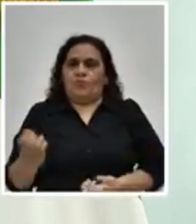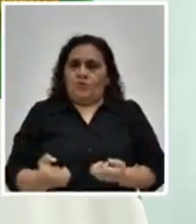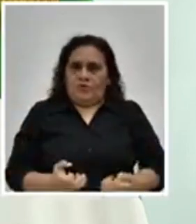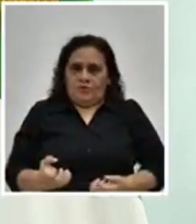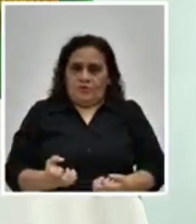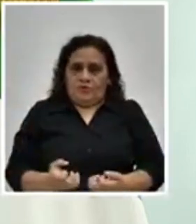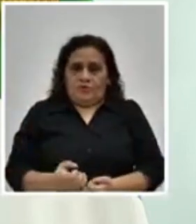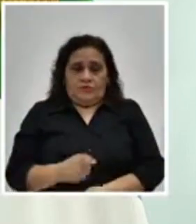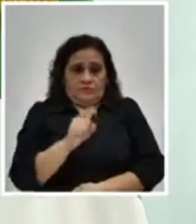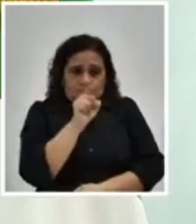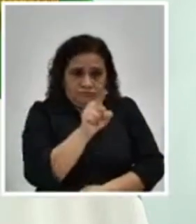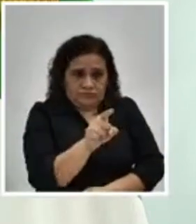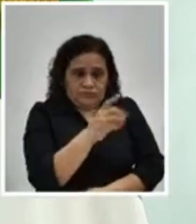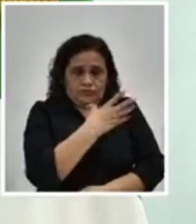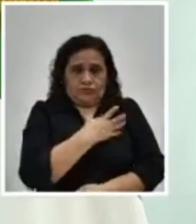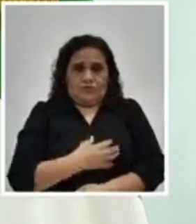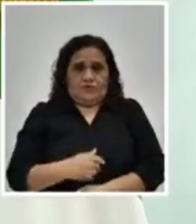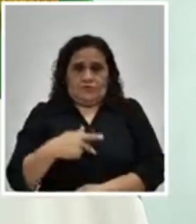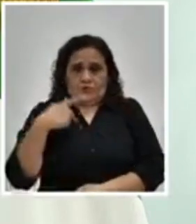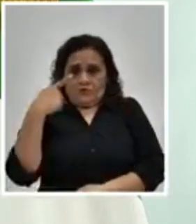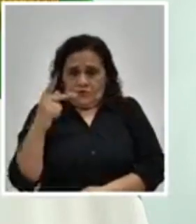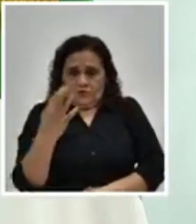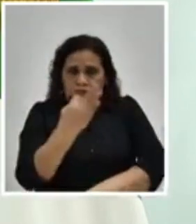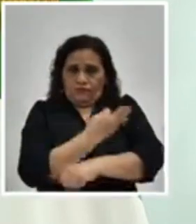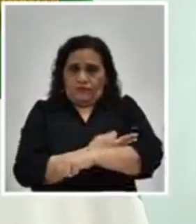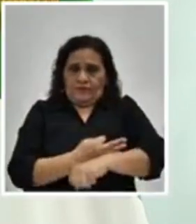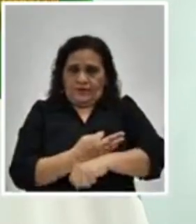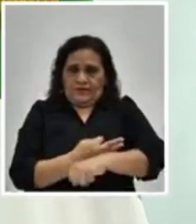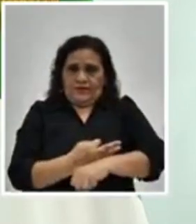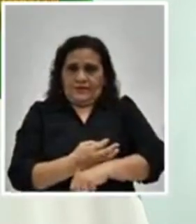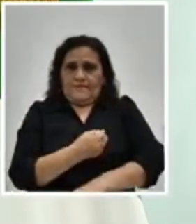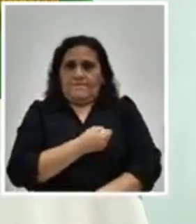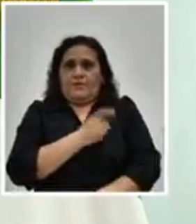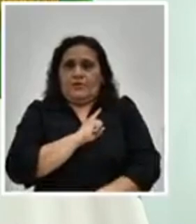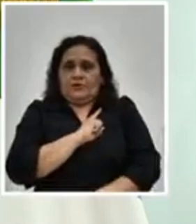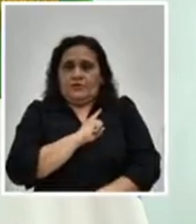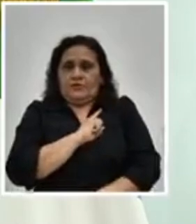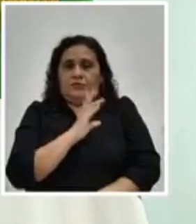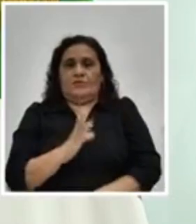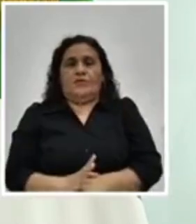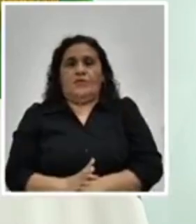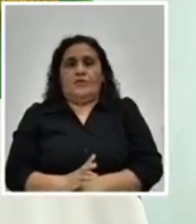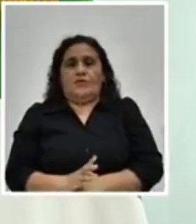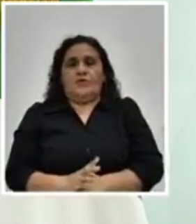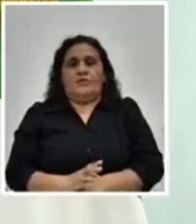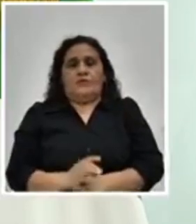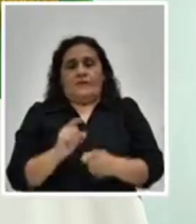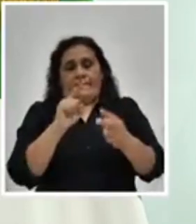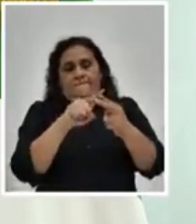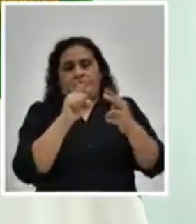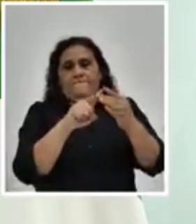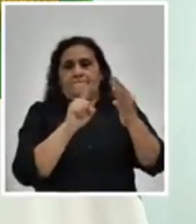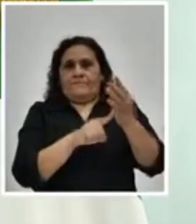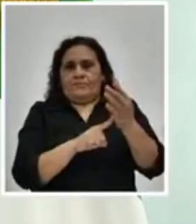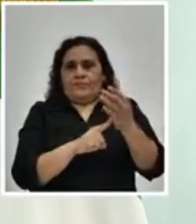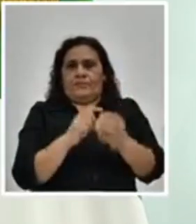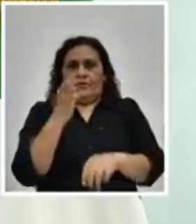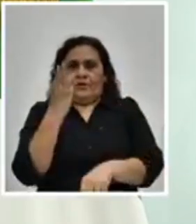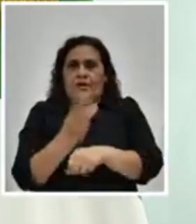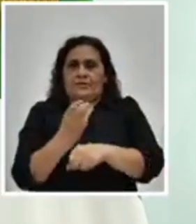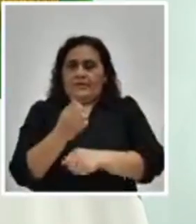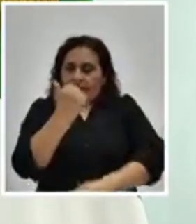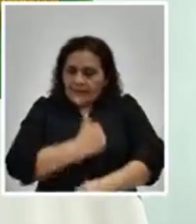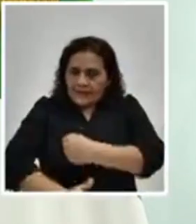nuestras familias. En materia de salud, se alcanzaron los siguientes resultados en este tercer año de